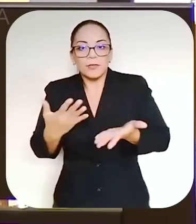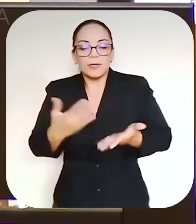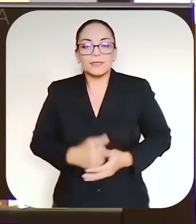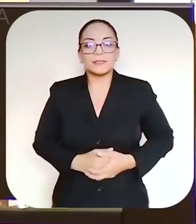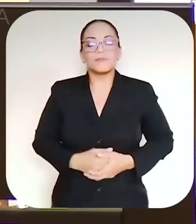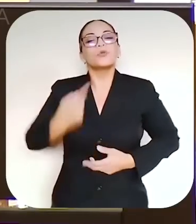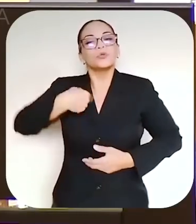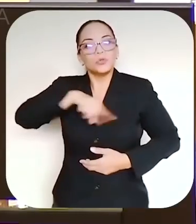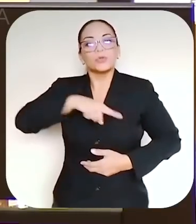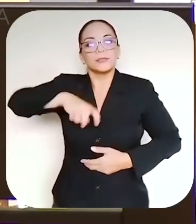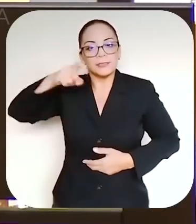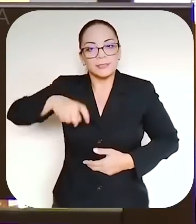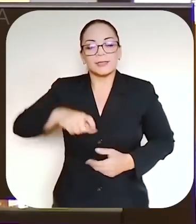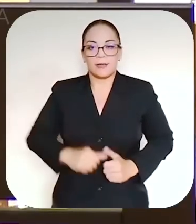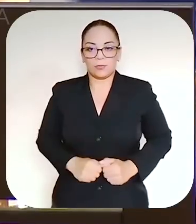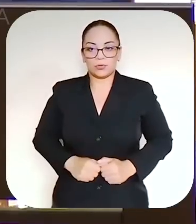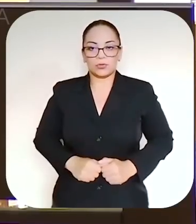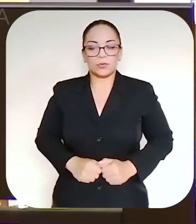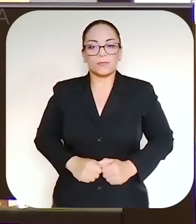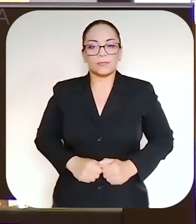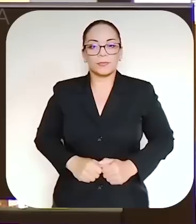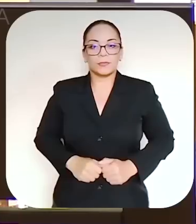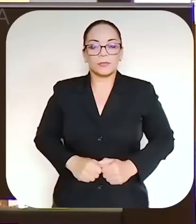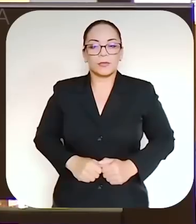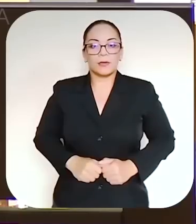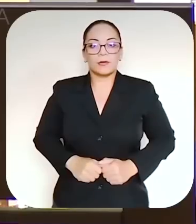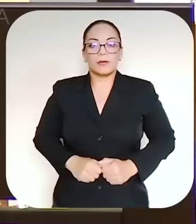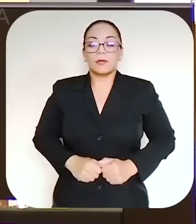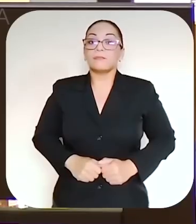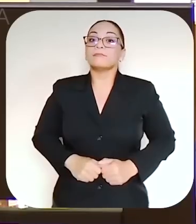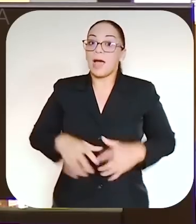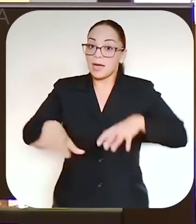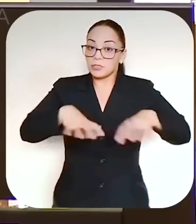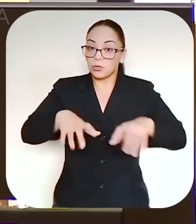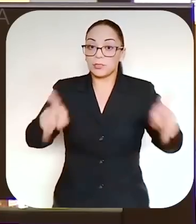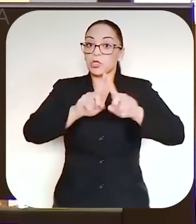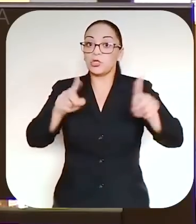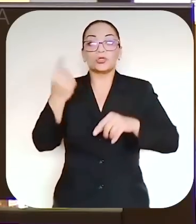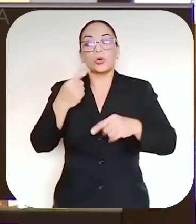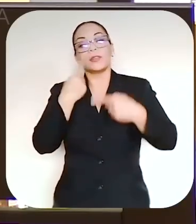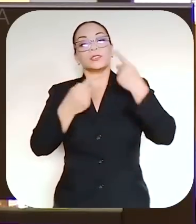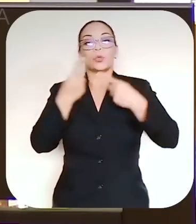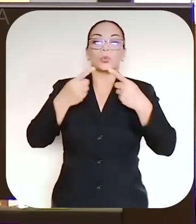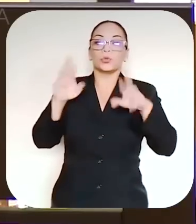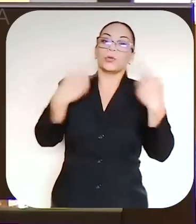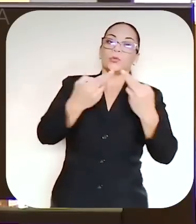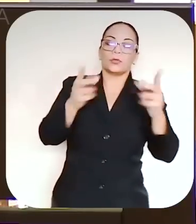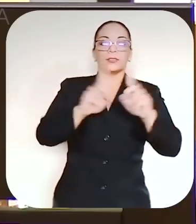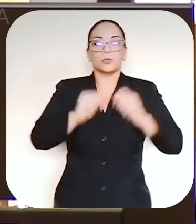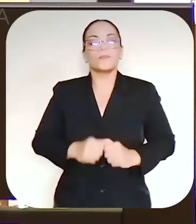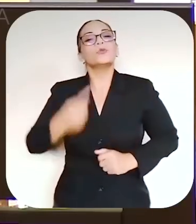transcurran sobre ellos necesitamos no solo discursos y reuniones